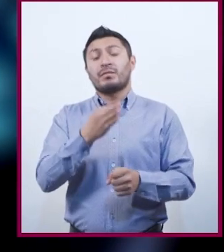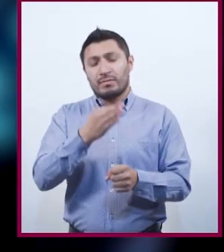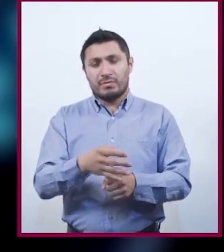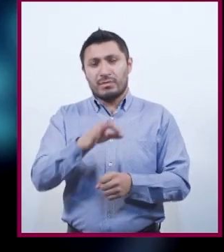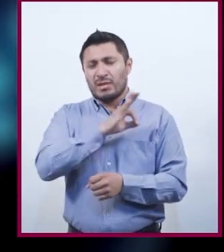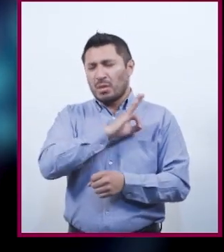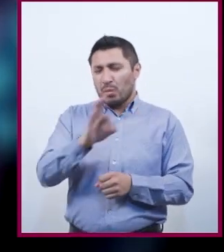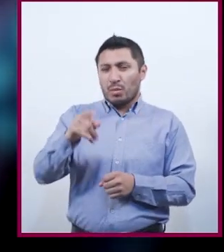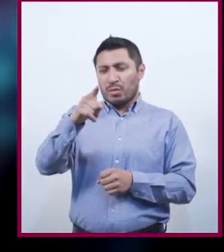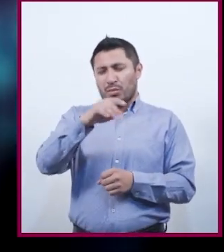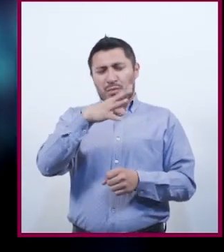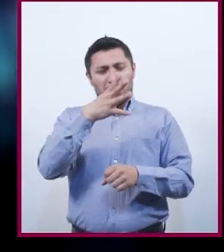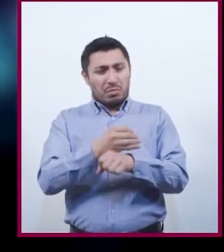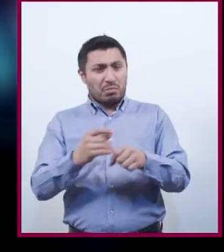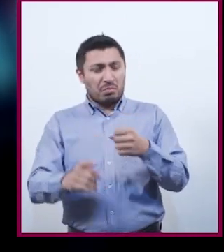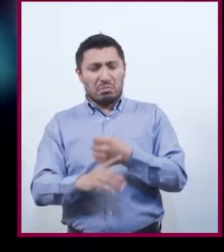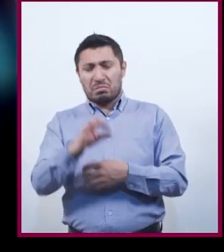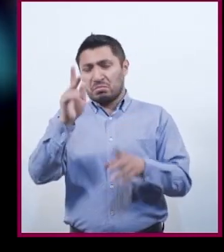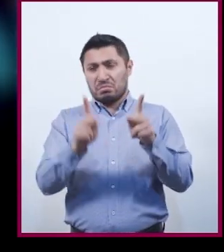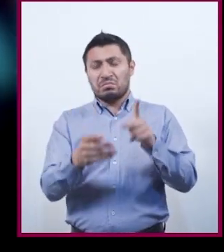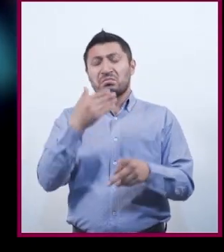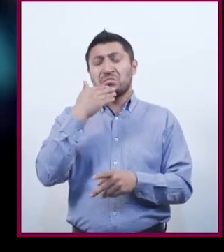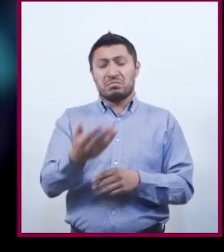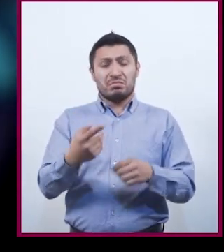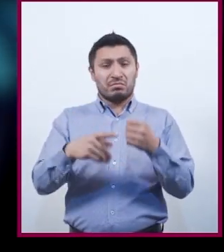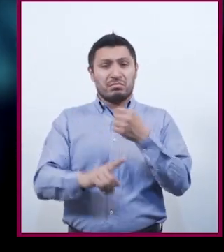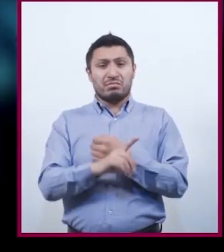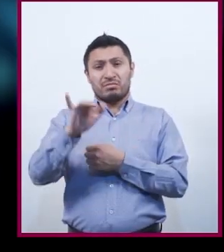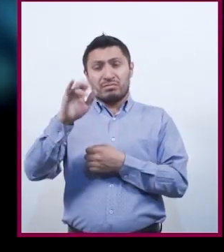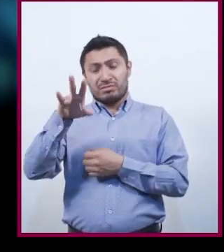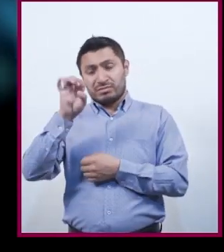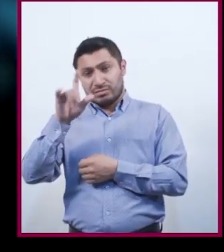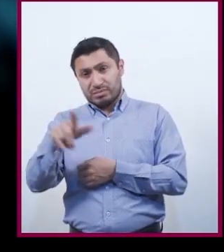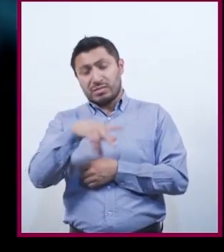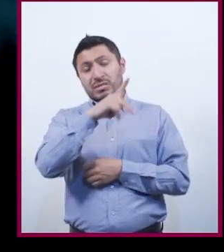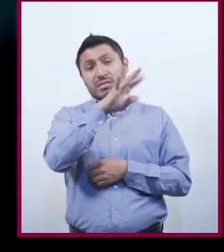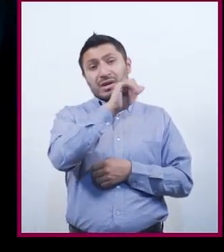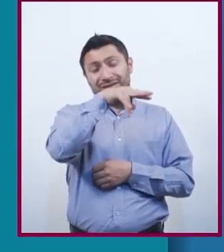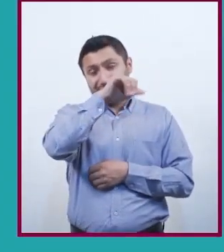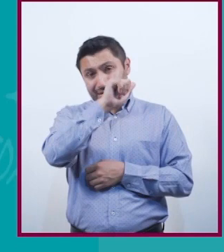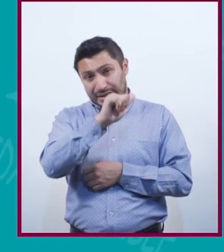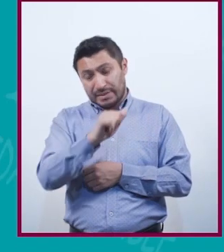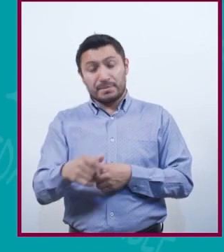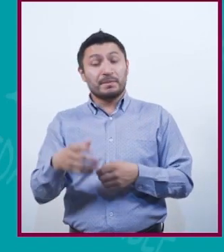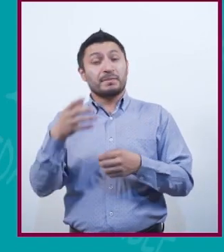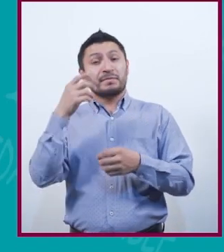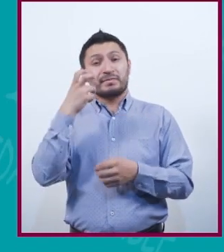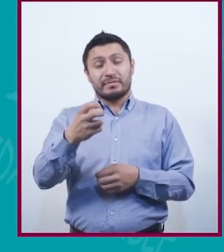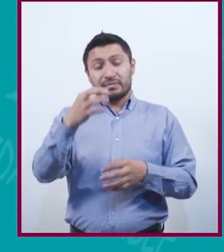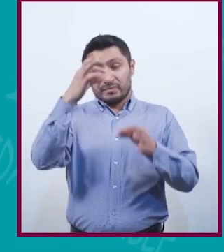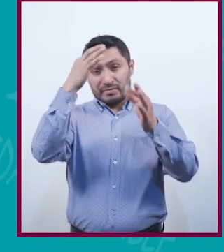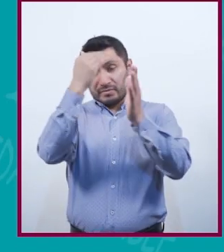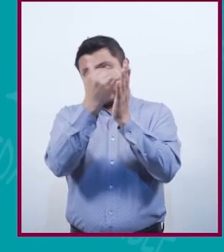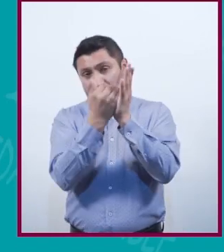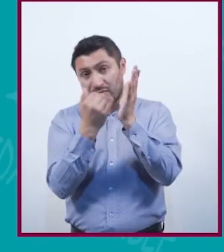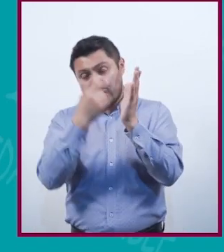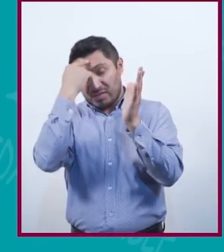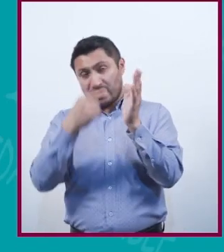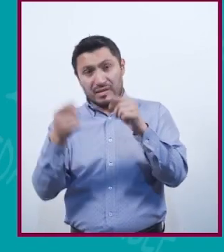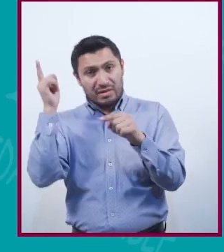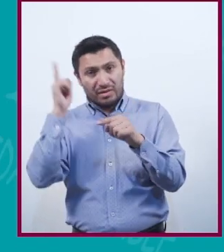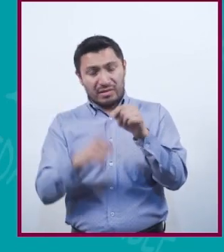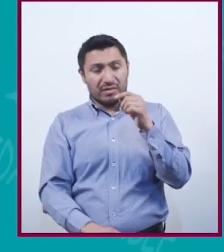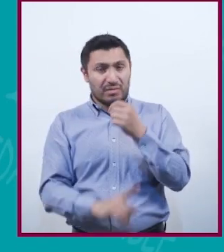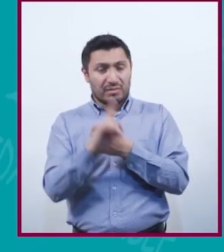¿Actualmente es posible una solución diplomática al conflicto israelí-palestino? Las claves para desbloquear el conflicto